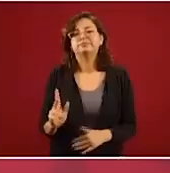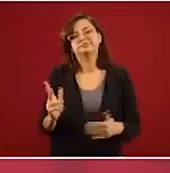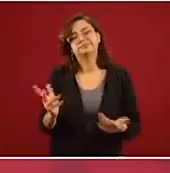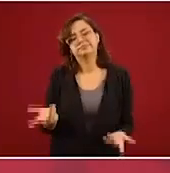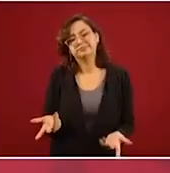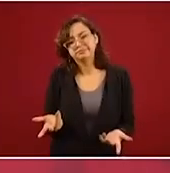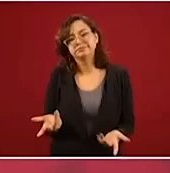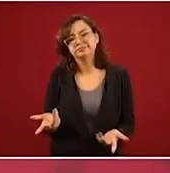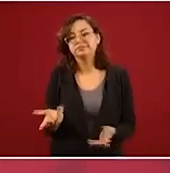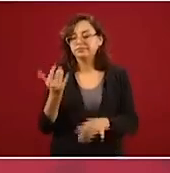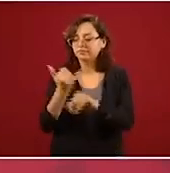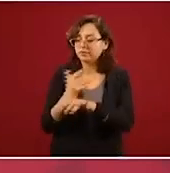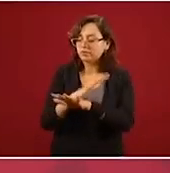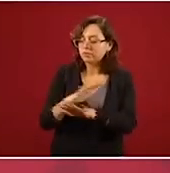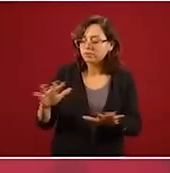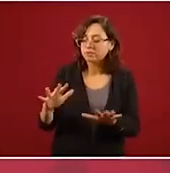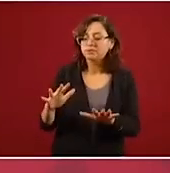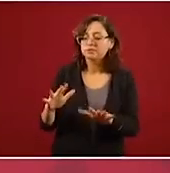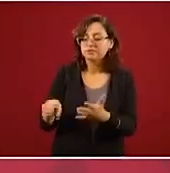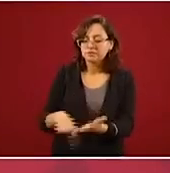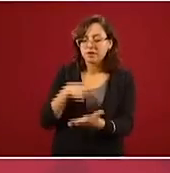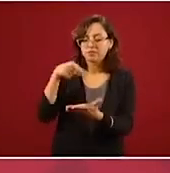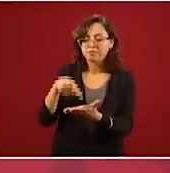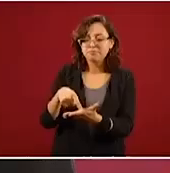según los informes,